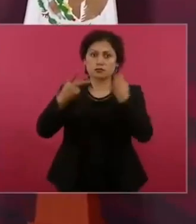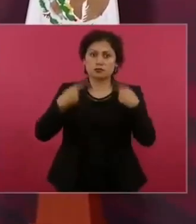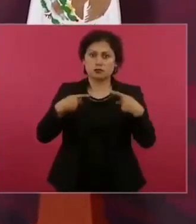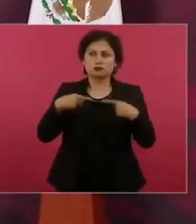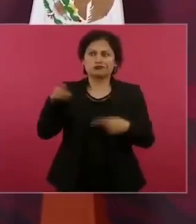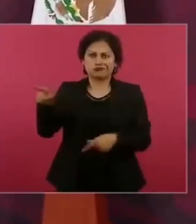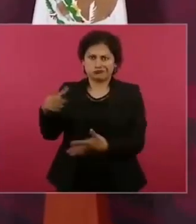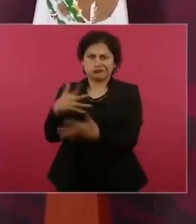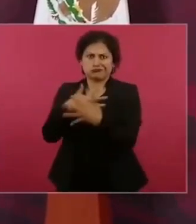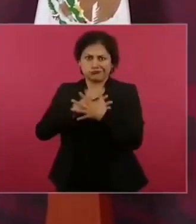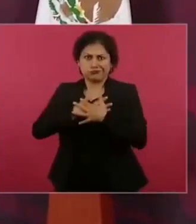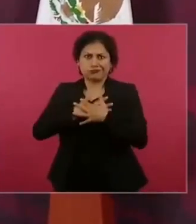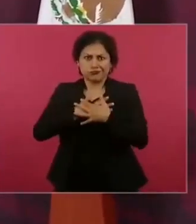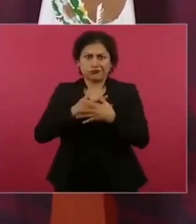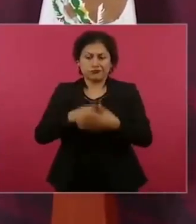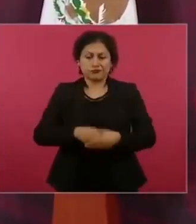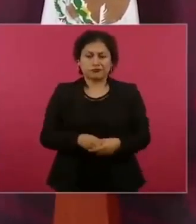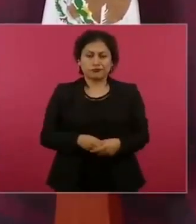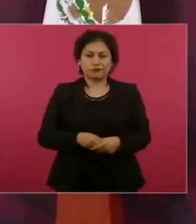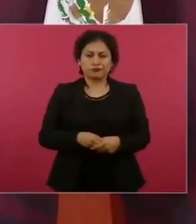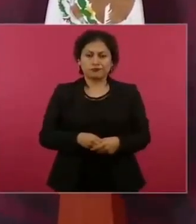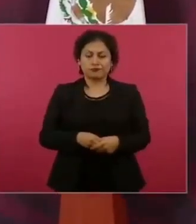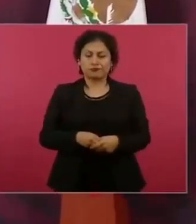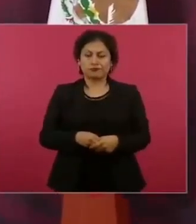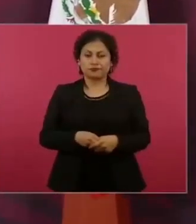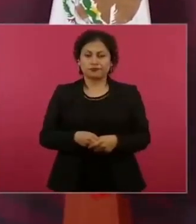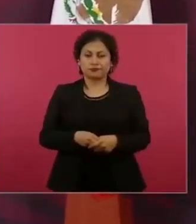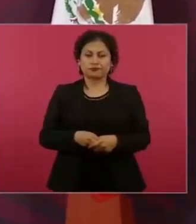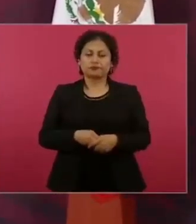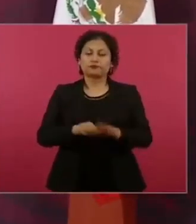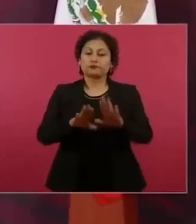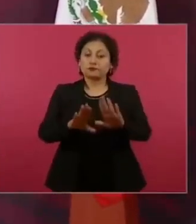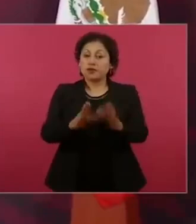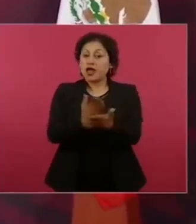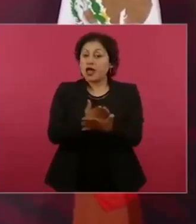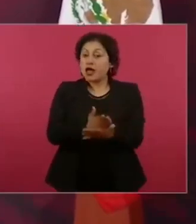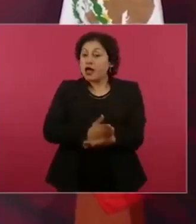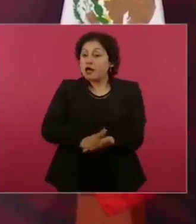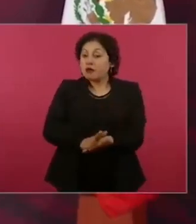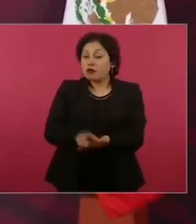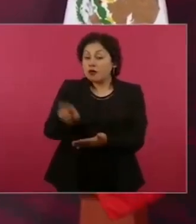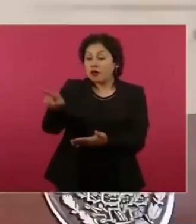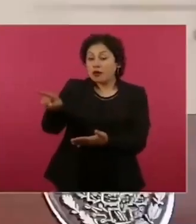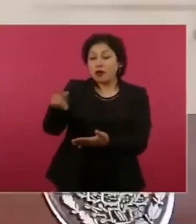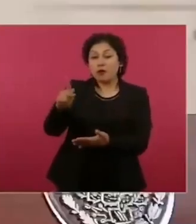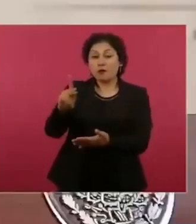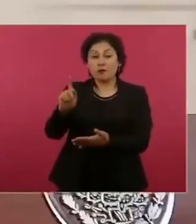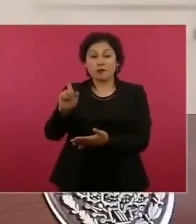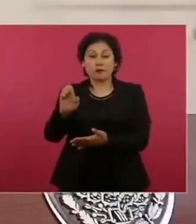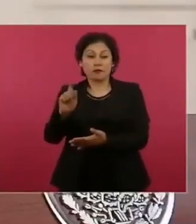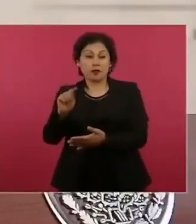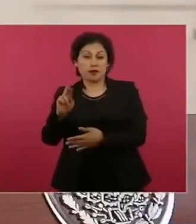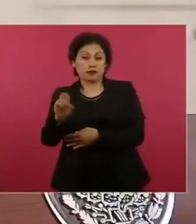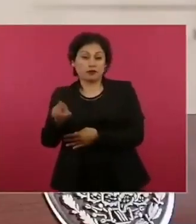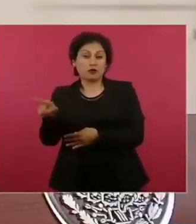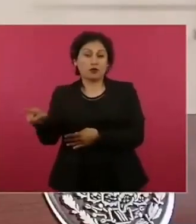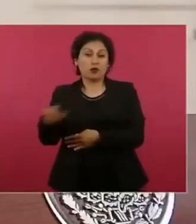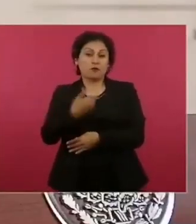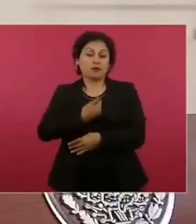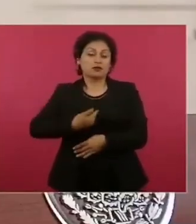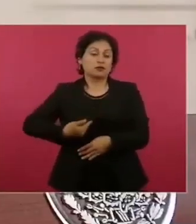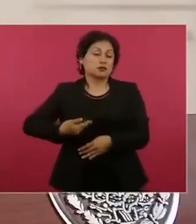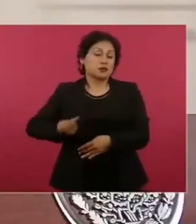y además es el primer presidente en muchos